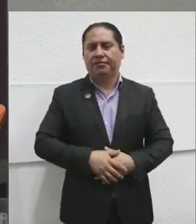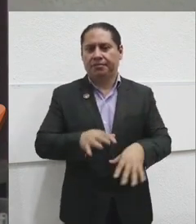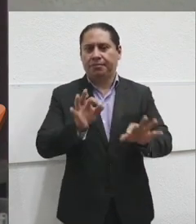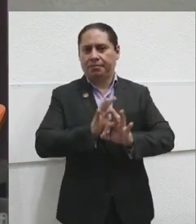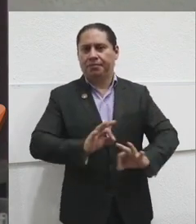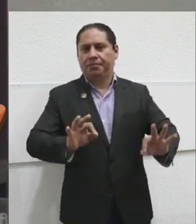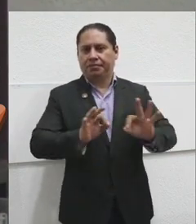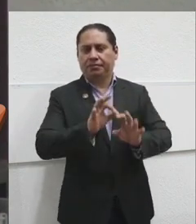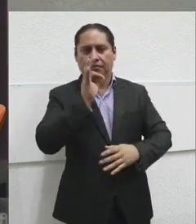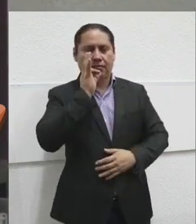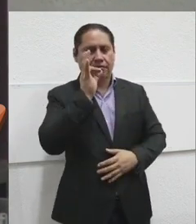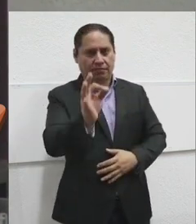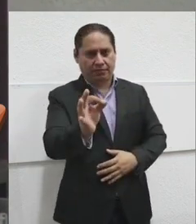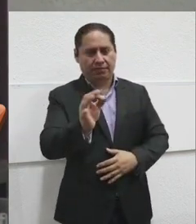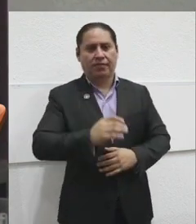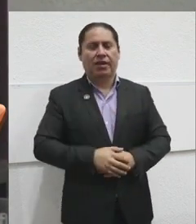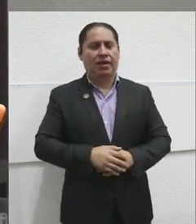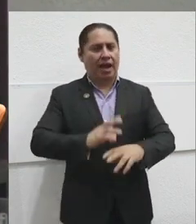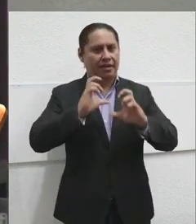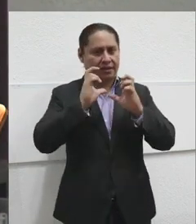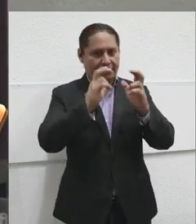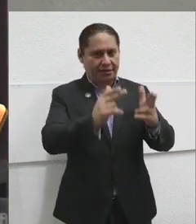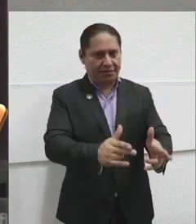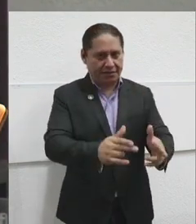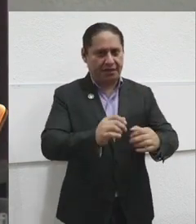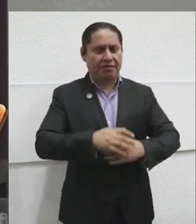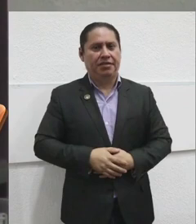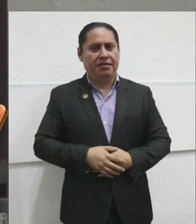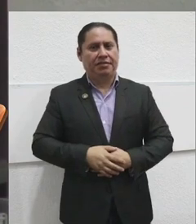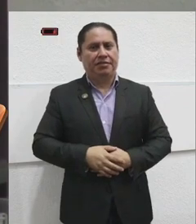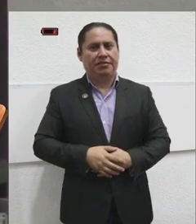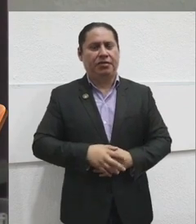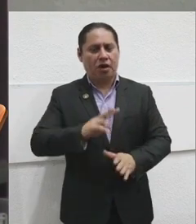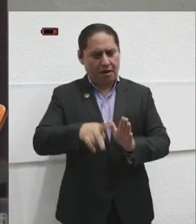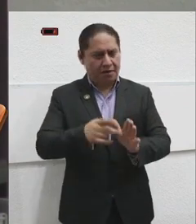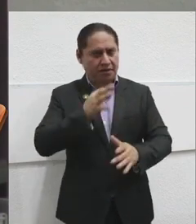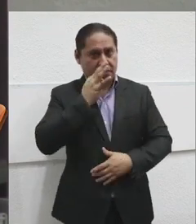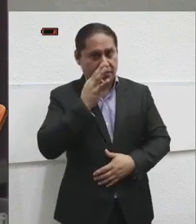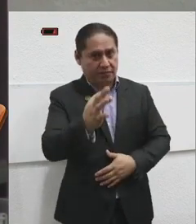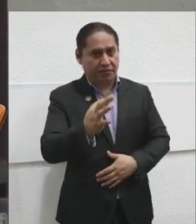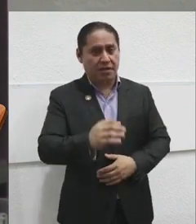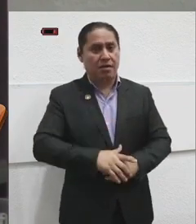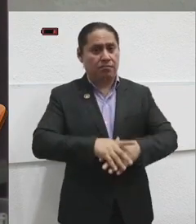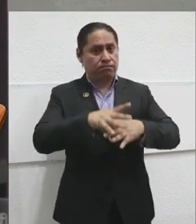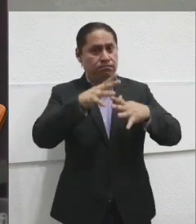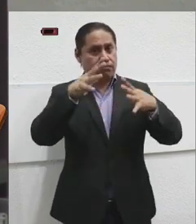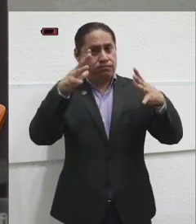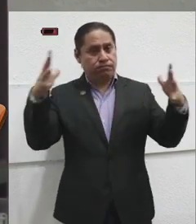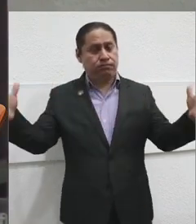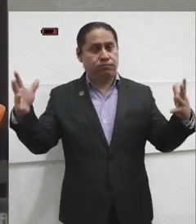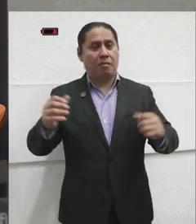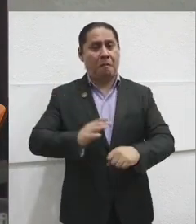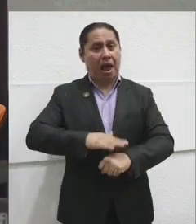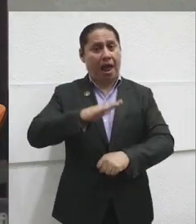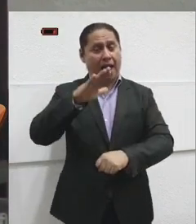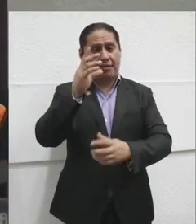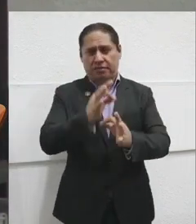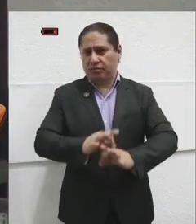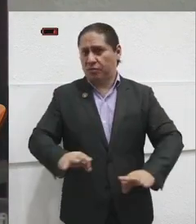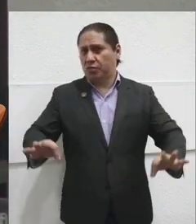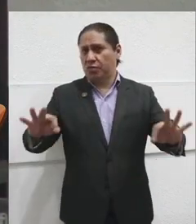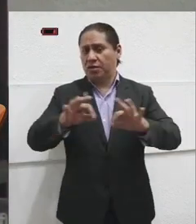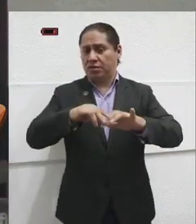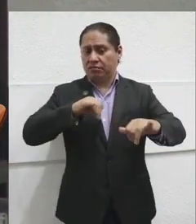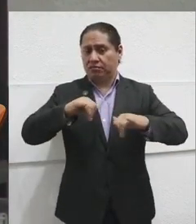importante mencionar que Chiapas, y lo reitero, Chiapas es el gigante natural de México y es una